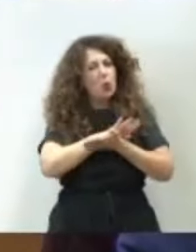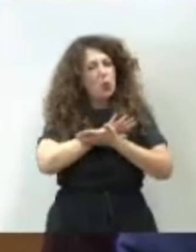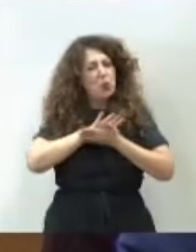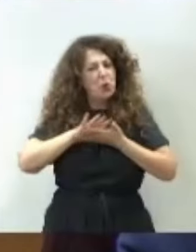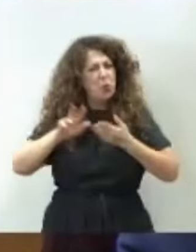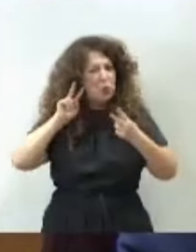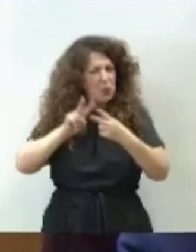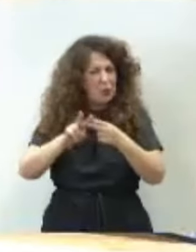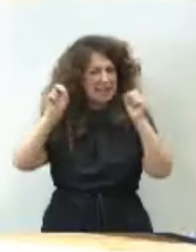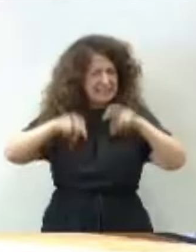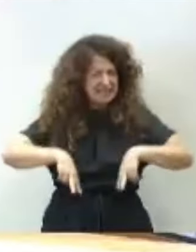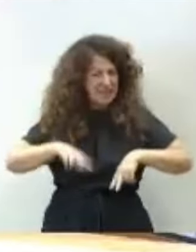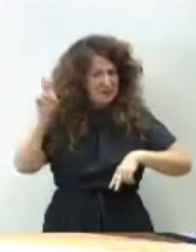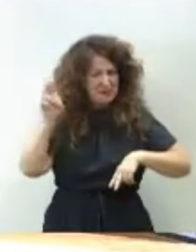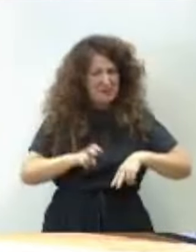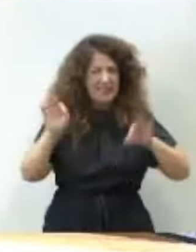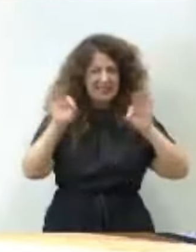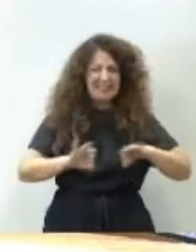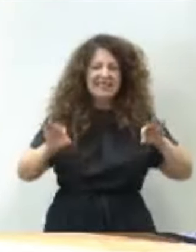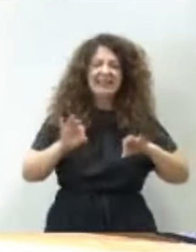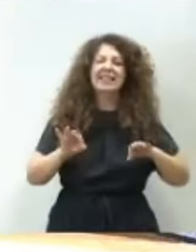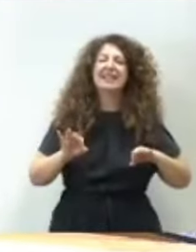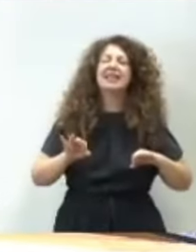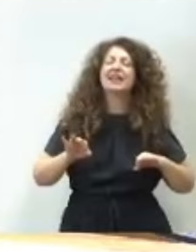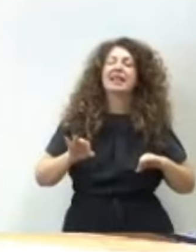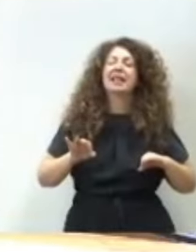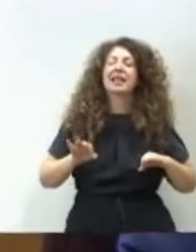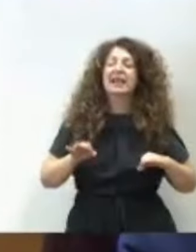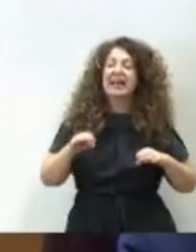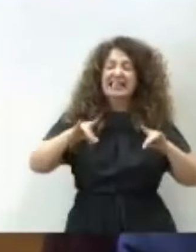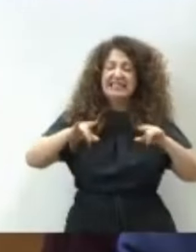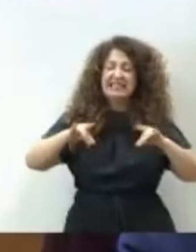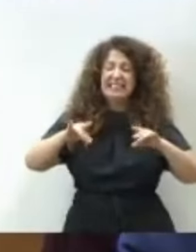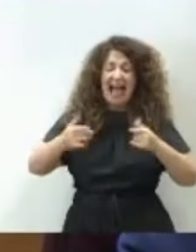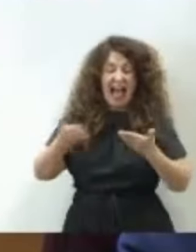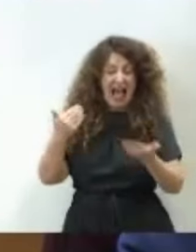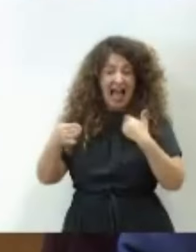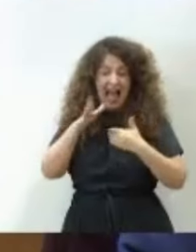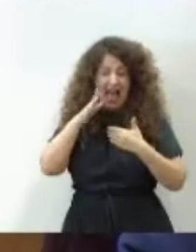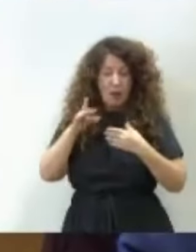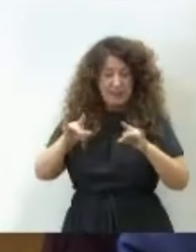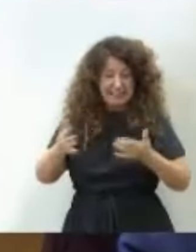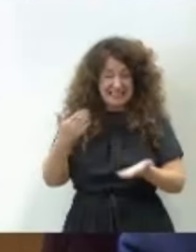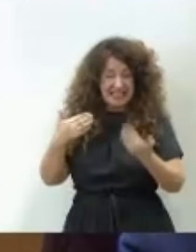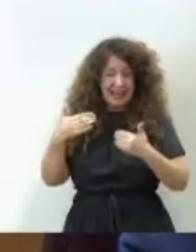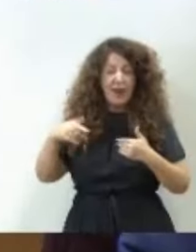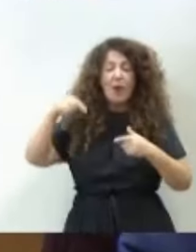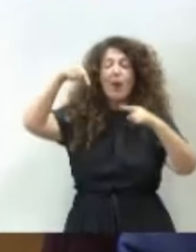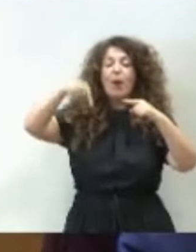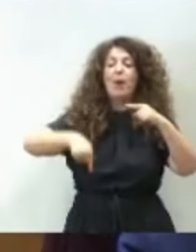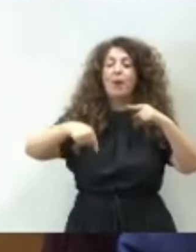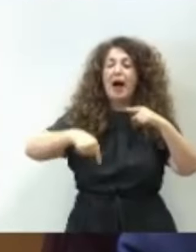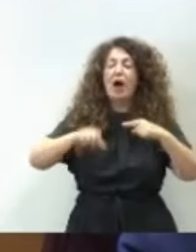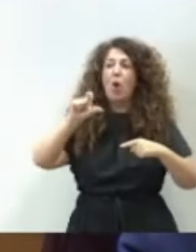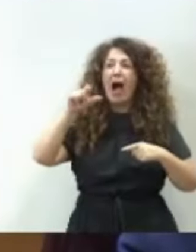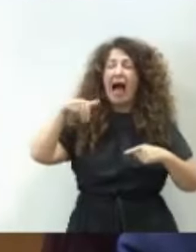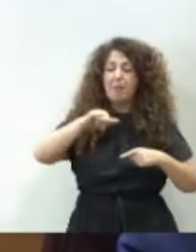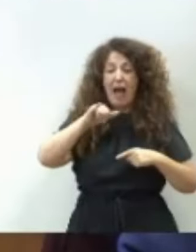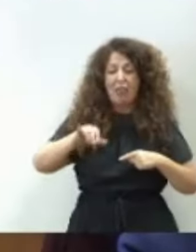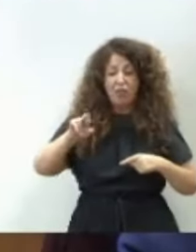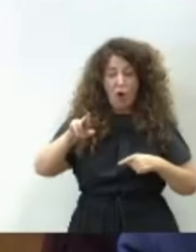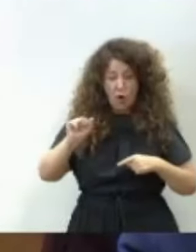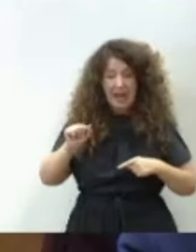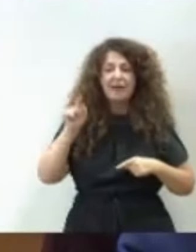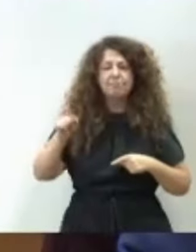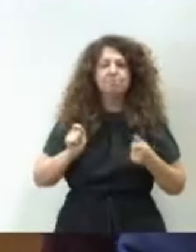meses. Señorías, la desaladora del Bajo Almanzora es una infraestructura destinada a dotar de agua de riego a más de 12.000 hectáreas